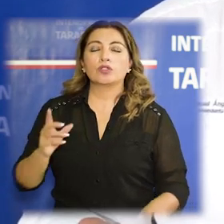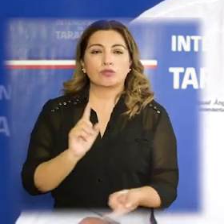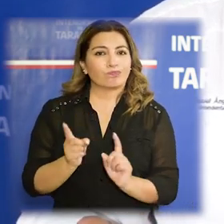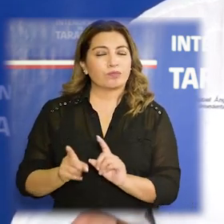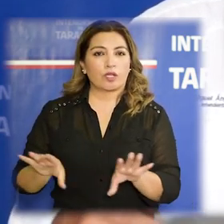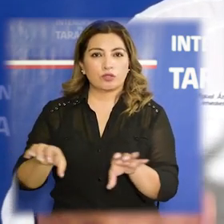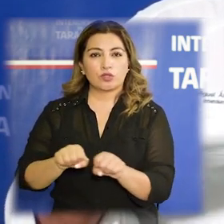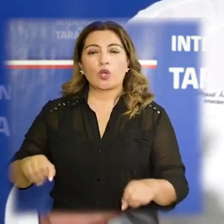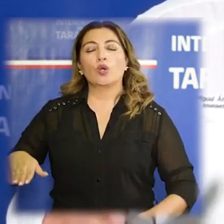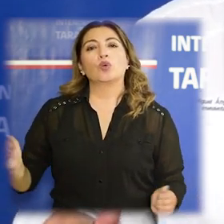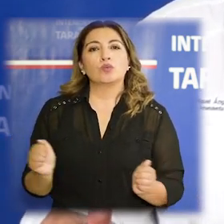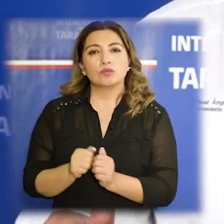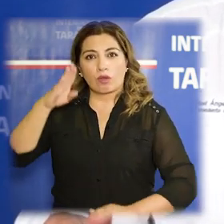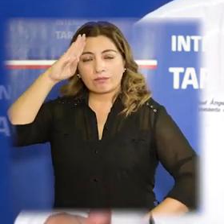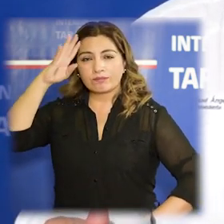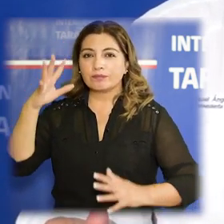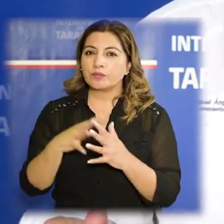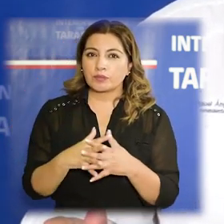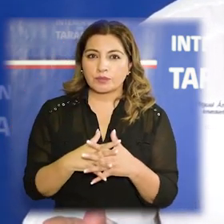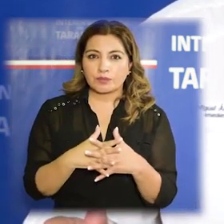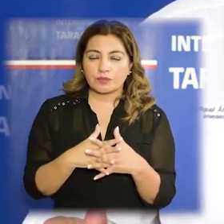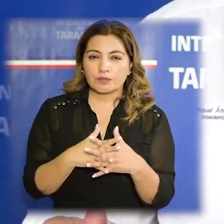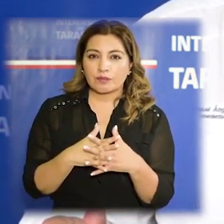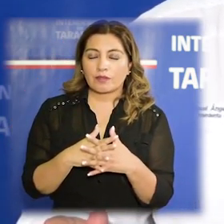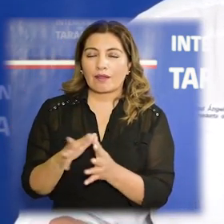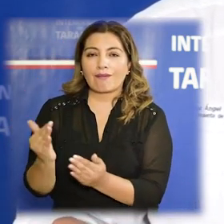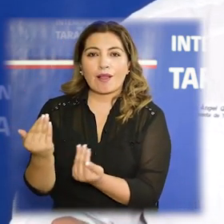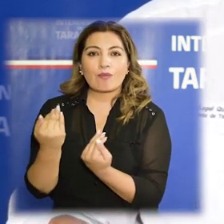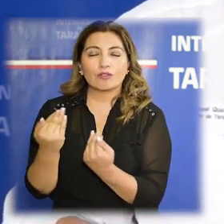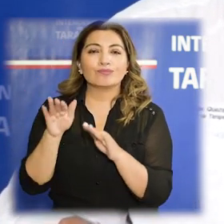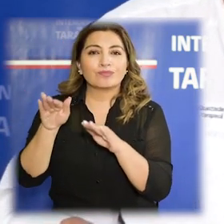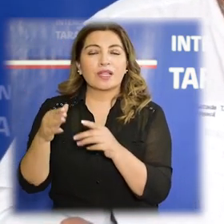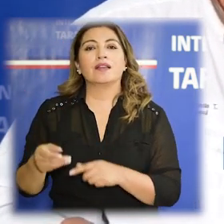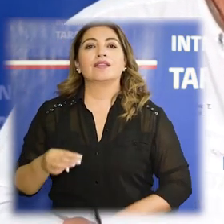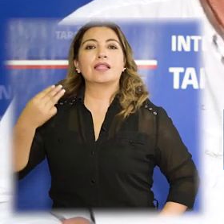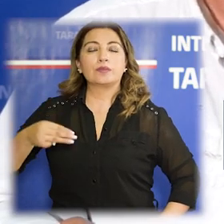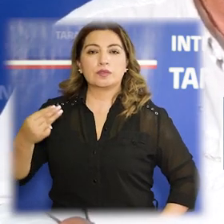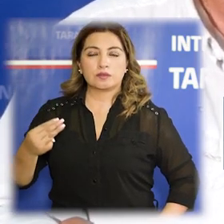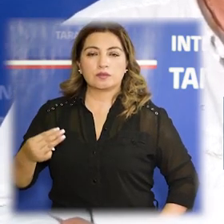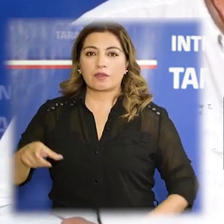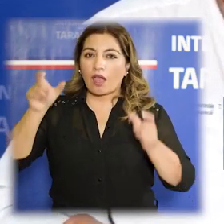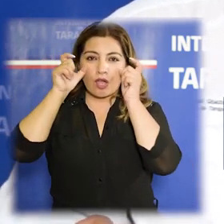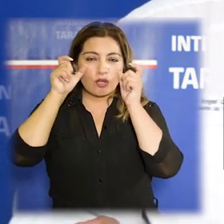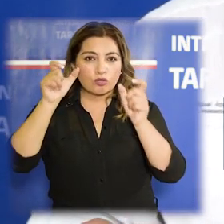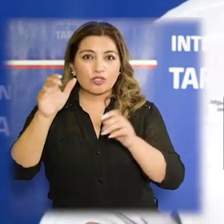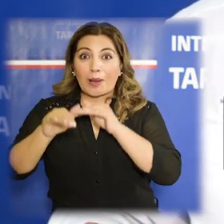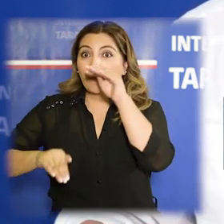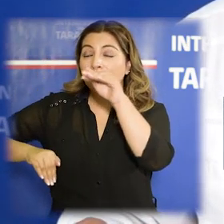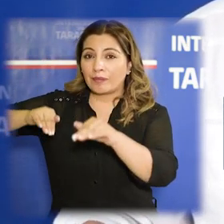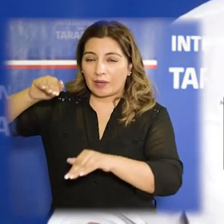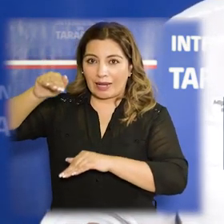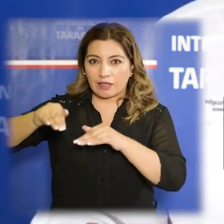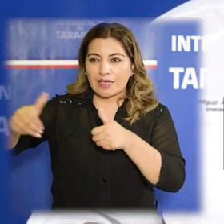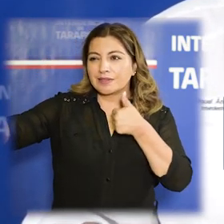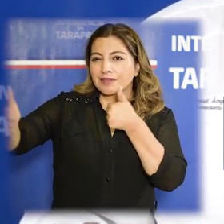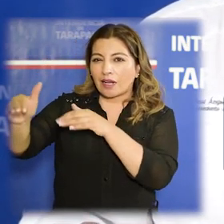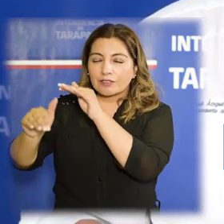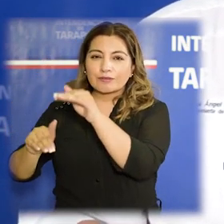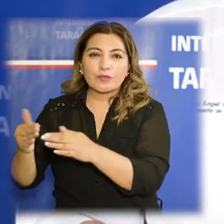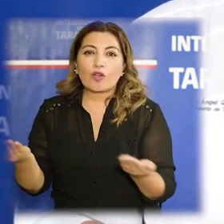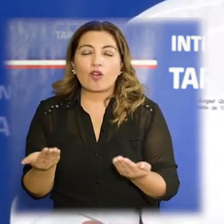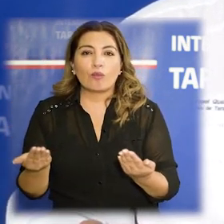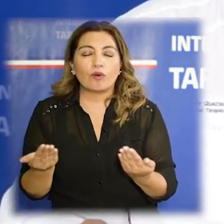nuestro general y que ha pedido, ¿no es cierto?, la colaboración de los municipios. Fiscalización de playas y borde costero a